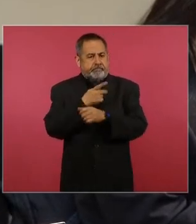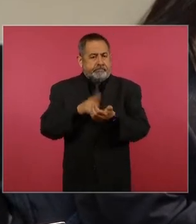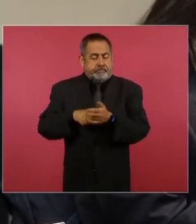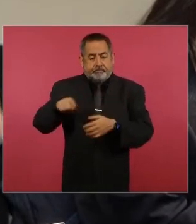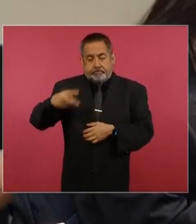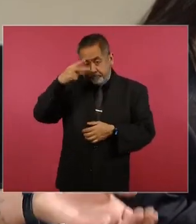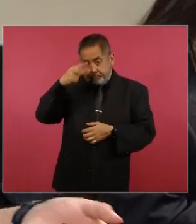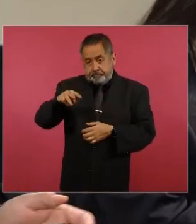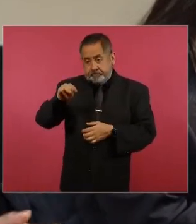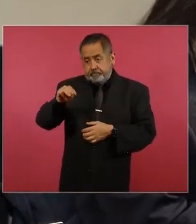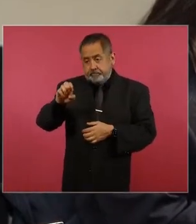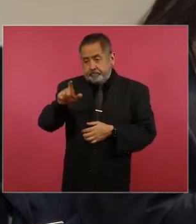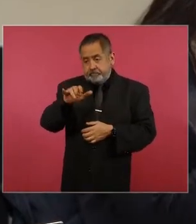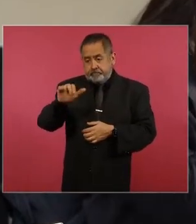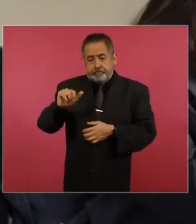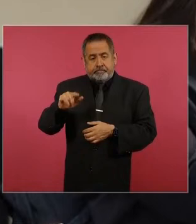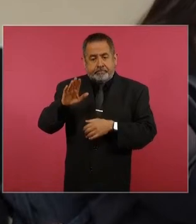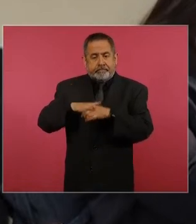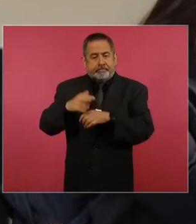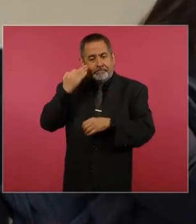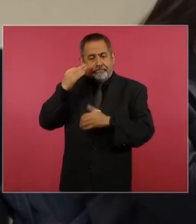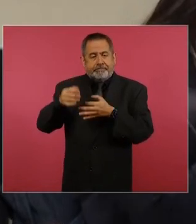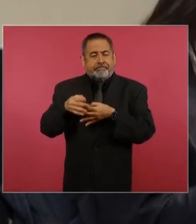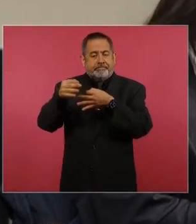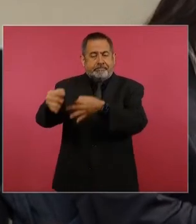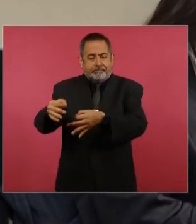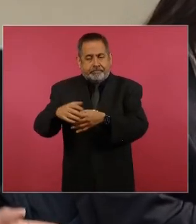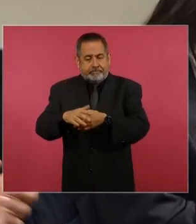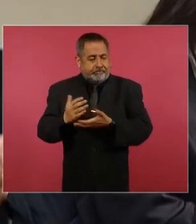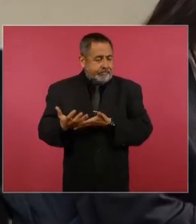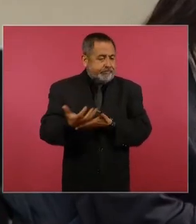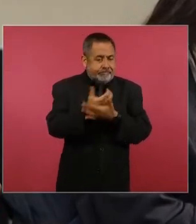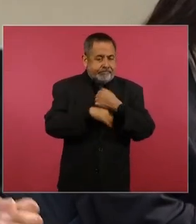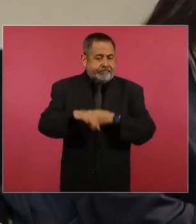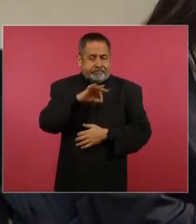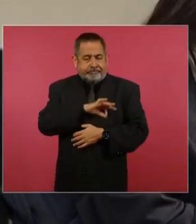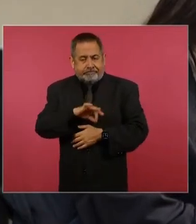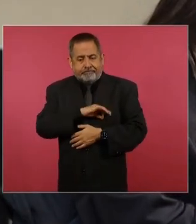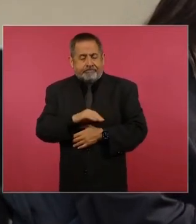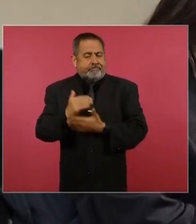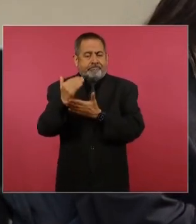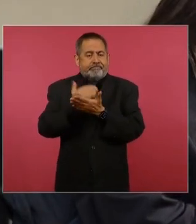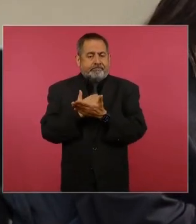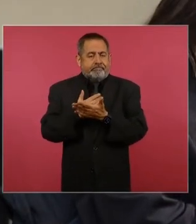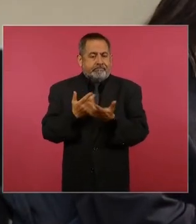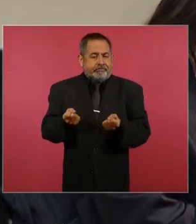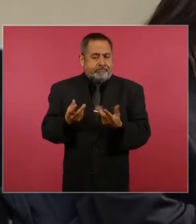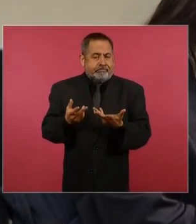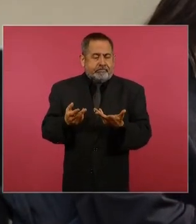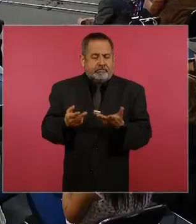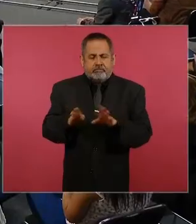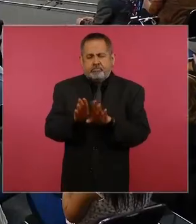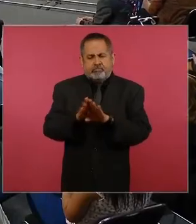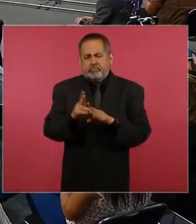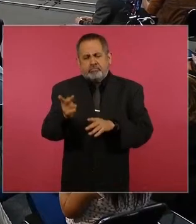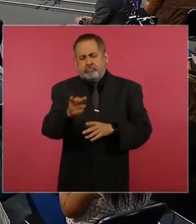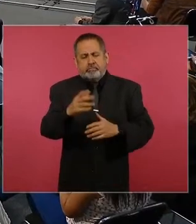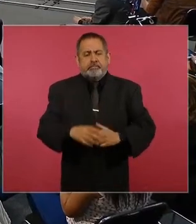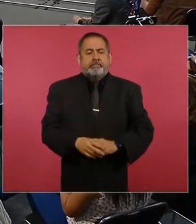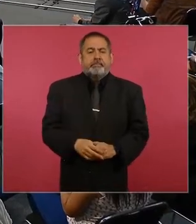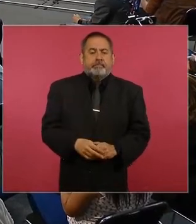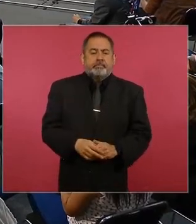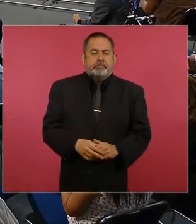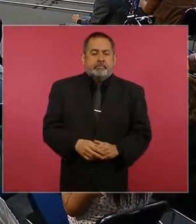tardaría a lo mejor un poco más en generar ganancias, pese a que se redujo el monto de la demanda. No, porque es